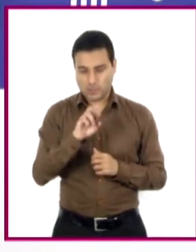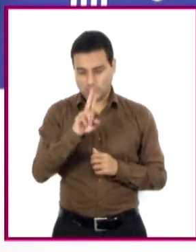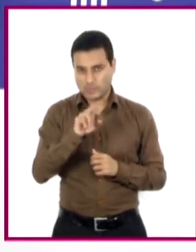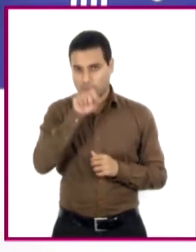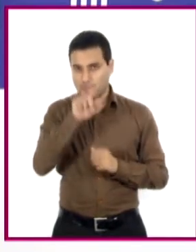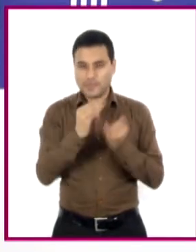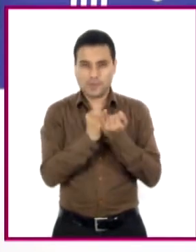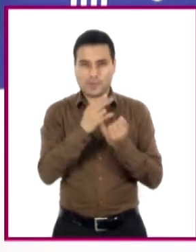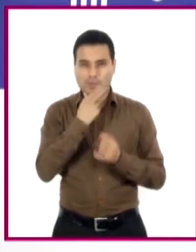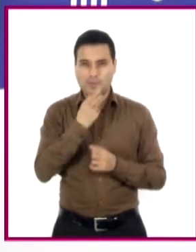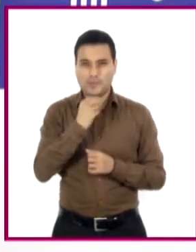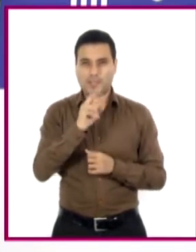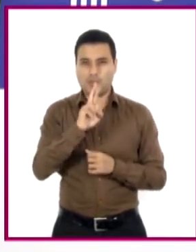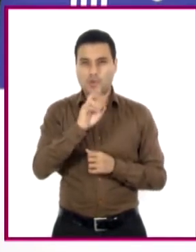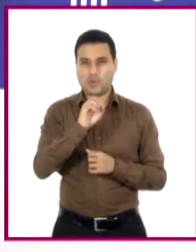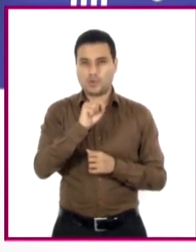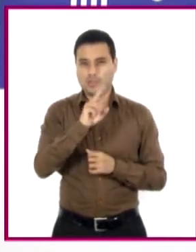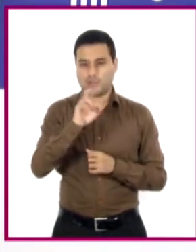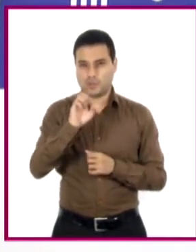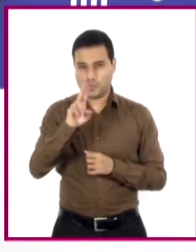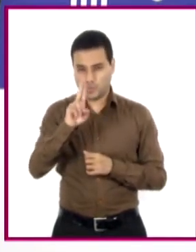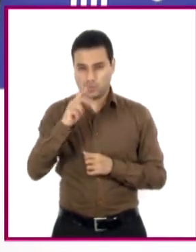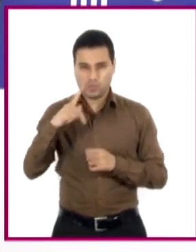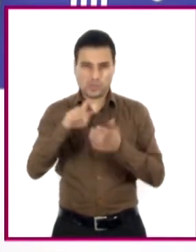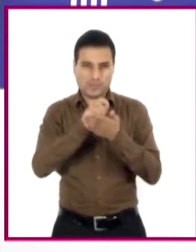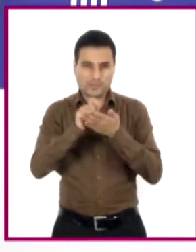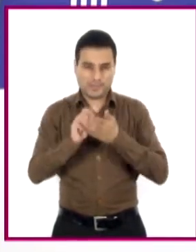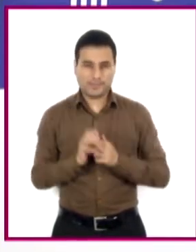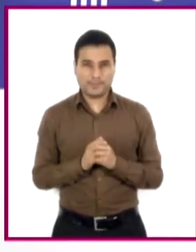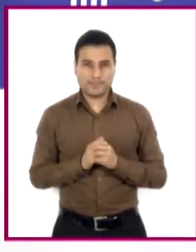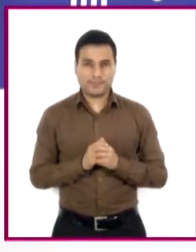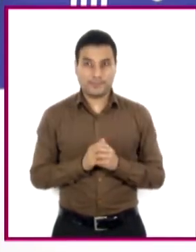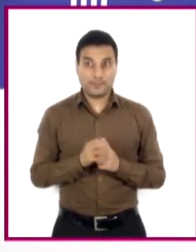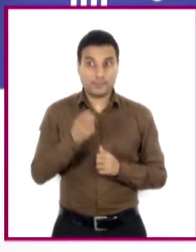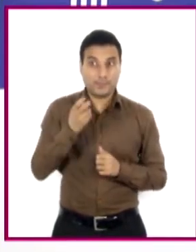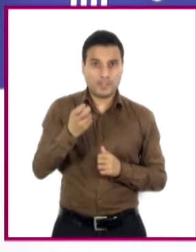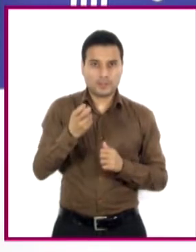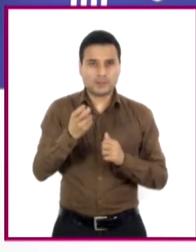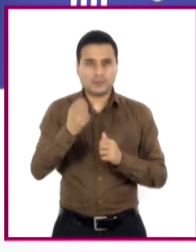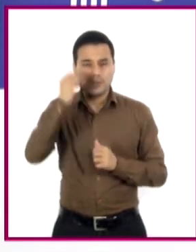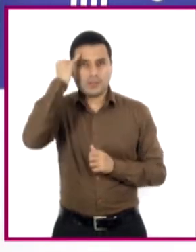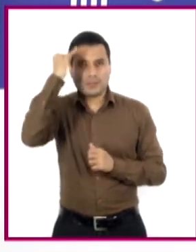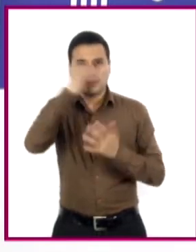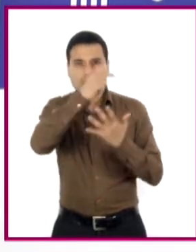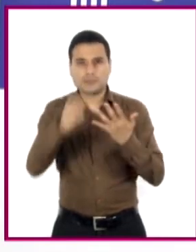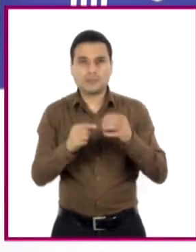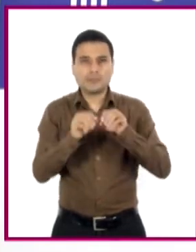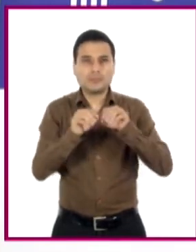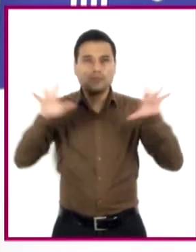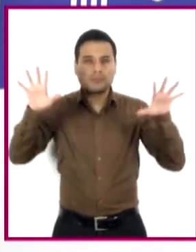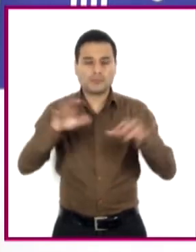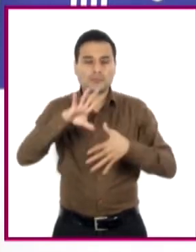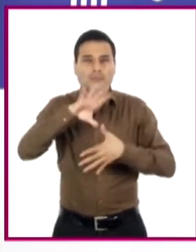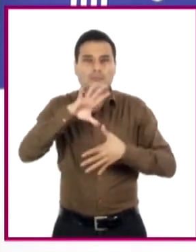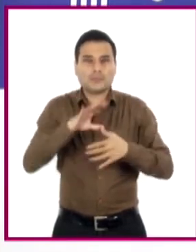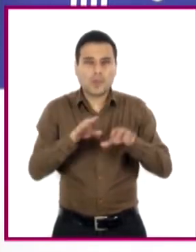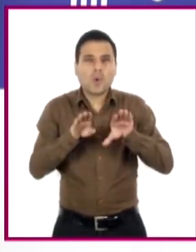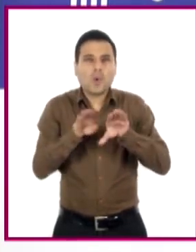otros. Para conocer un poco más acerca de la difusión de estas ideas en América, vean el siguiente video.